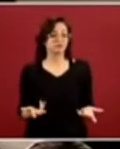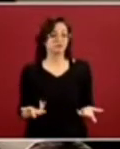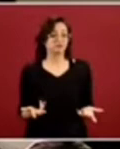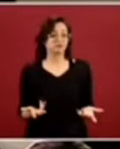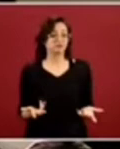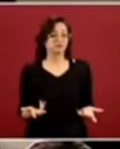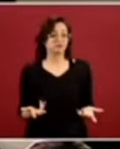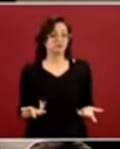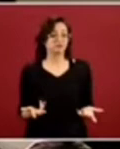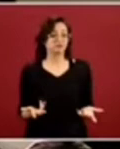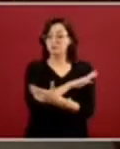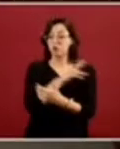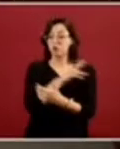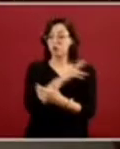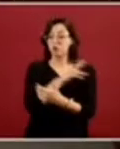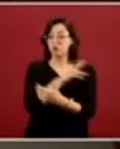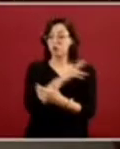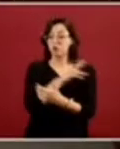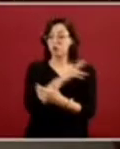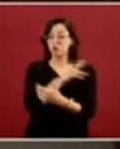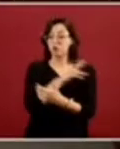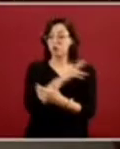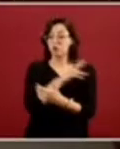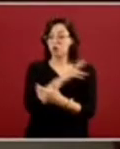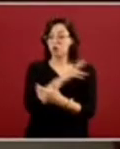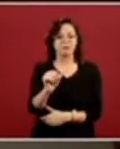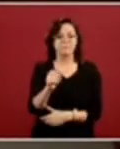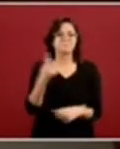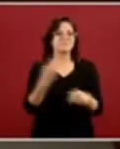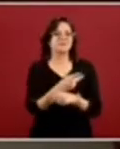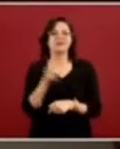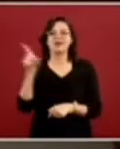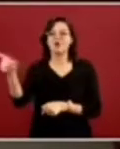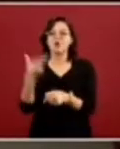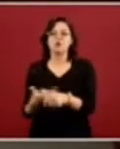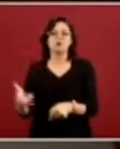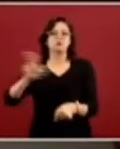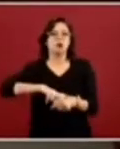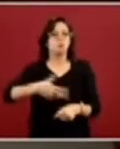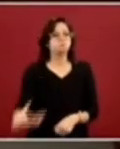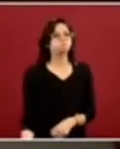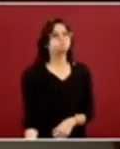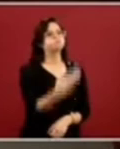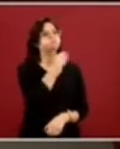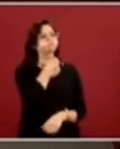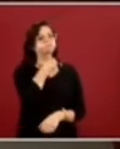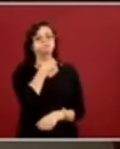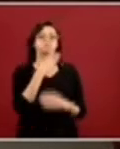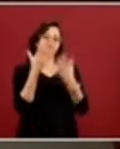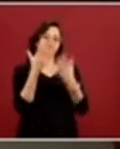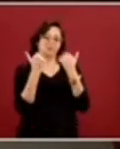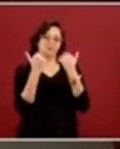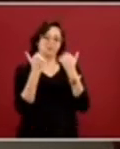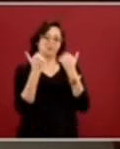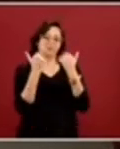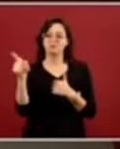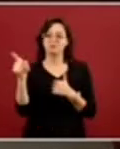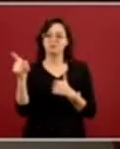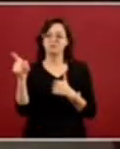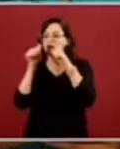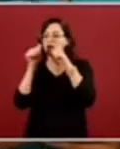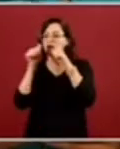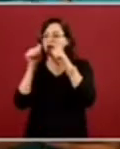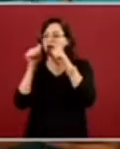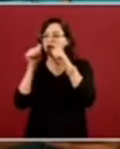y evitan ir a consulta, entonces no saturan, evitamos saturar los hospitales y además